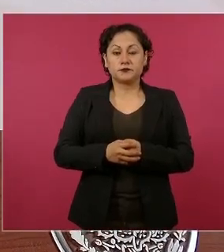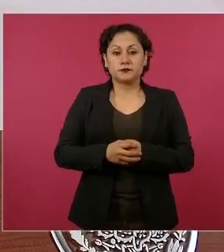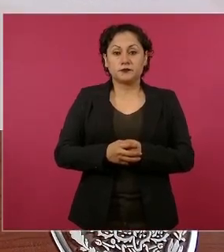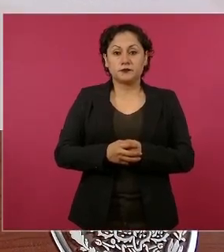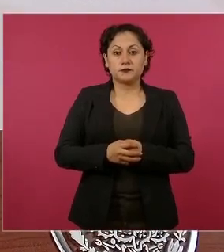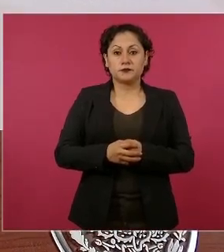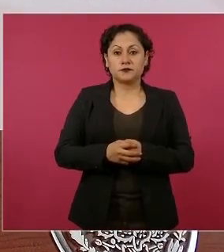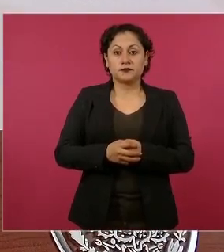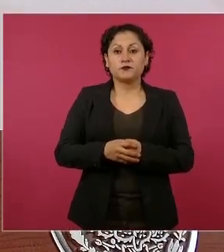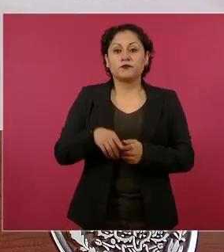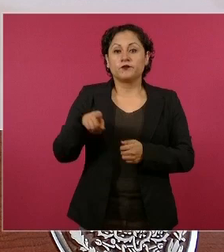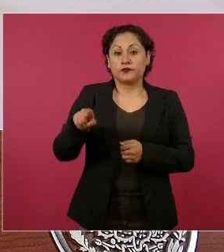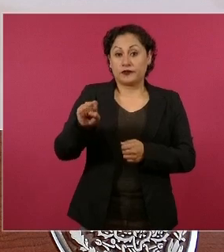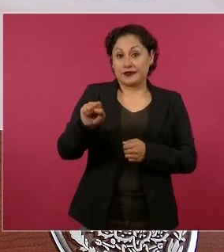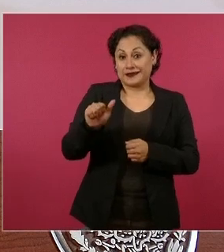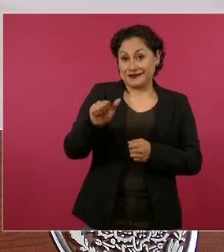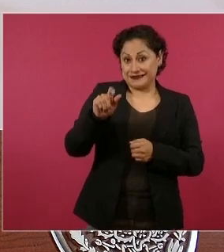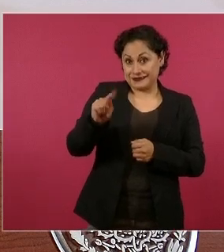director del SAT,